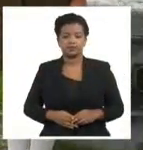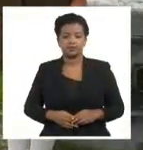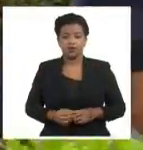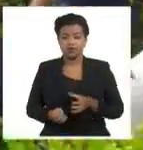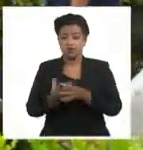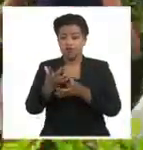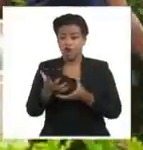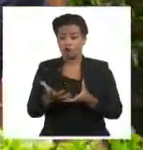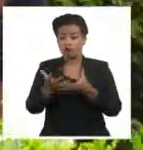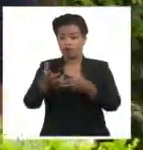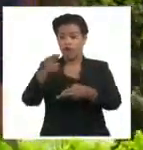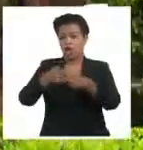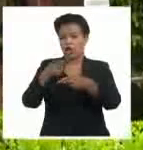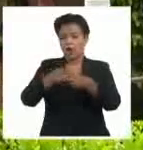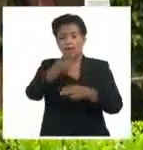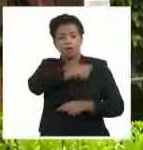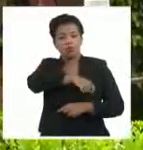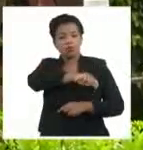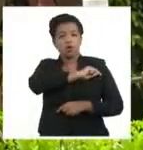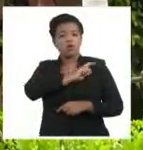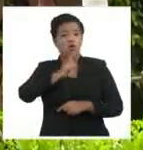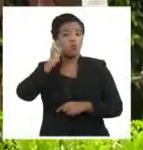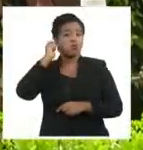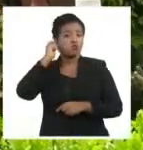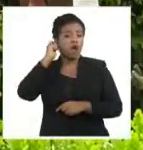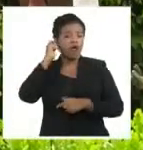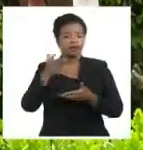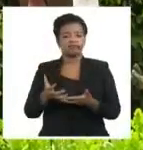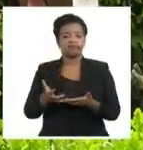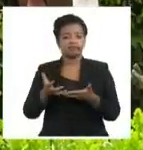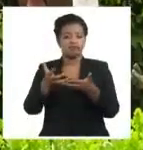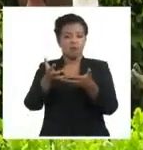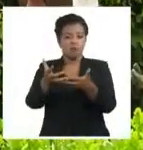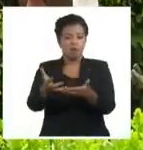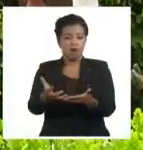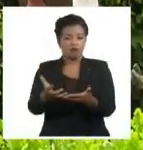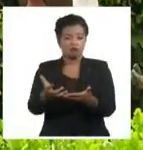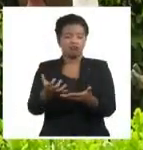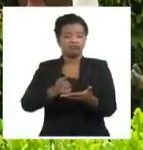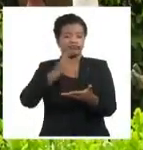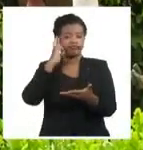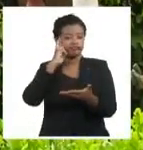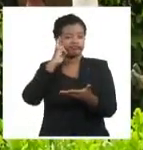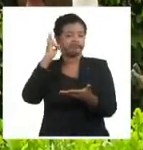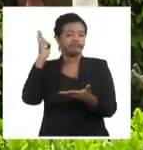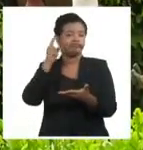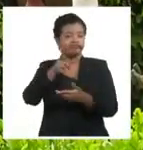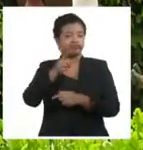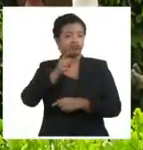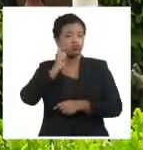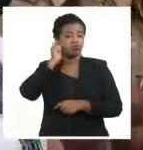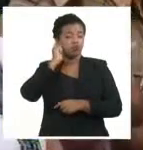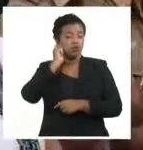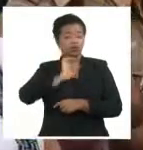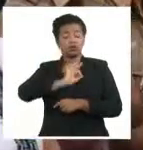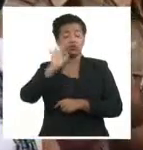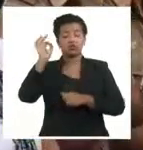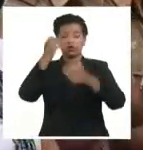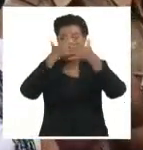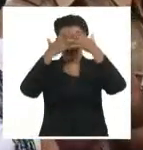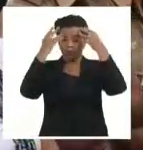de Cuba, develada por féminas de Mayaría Arriba, entraña el tributo de recordación de una masa que no olvida quien fuera